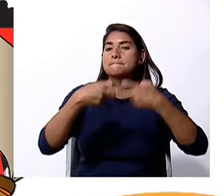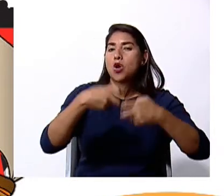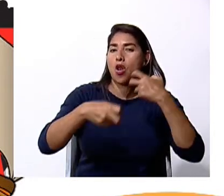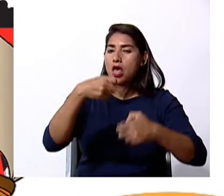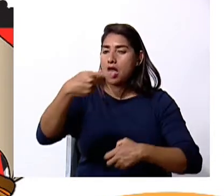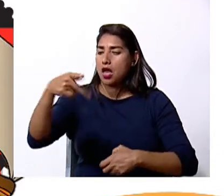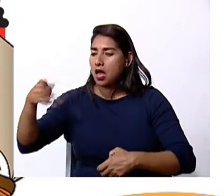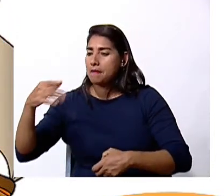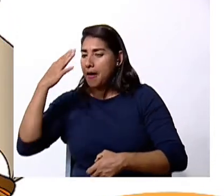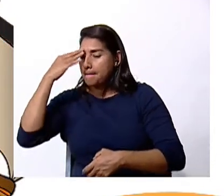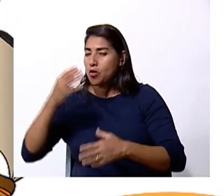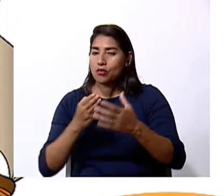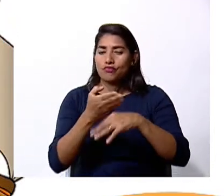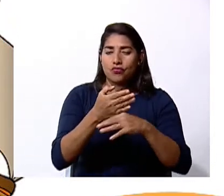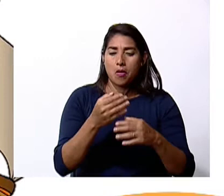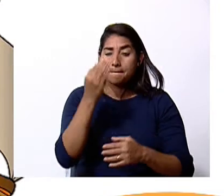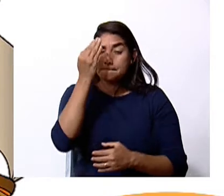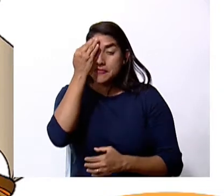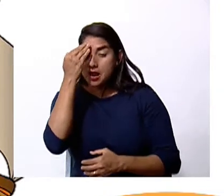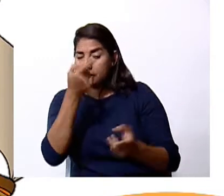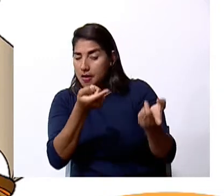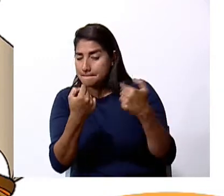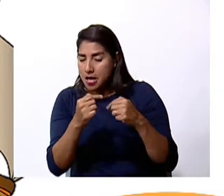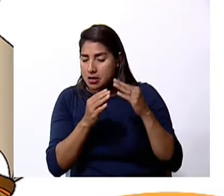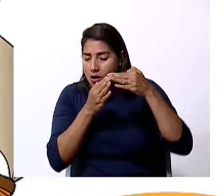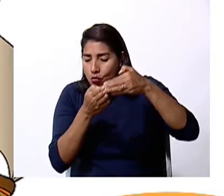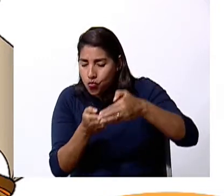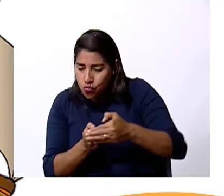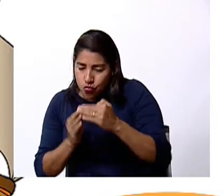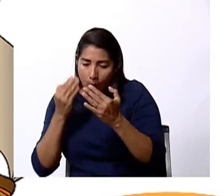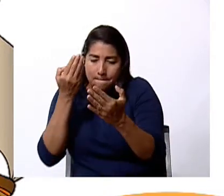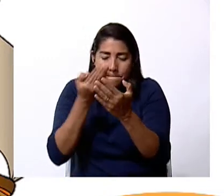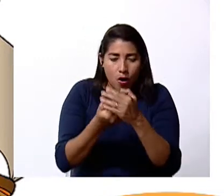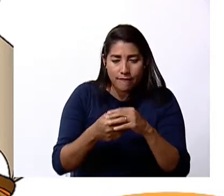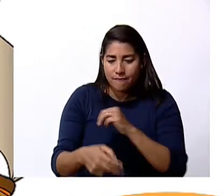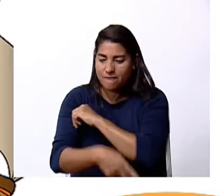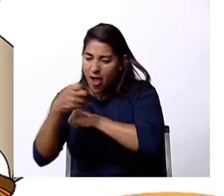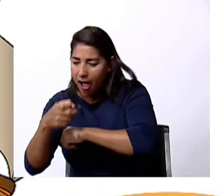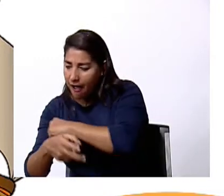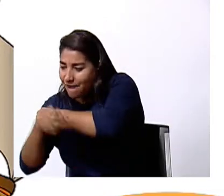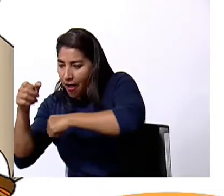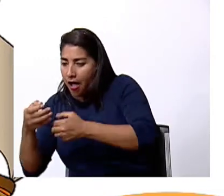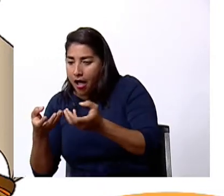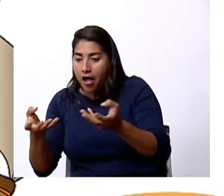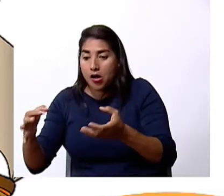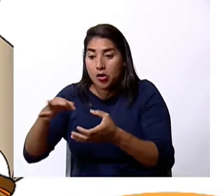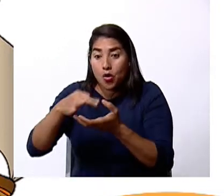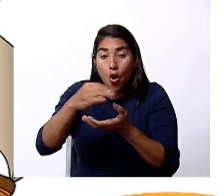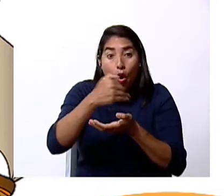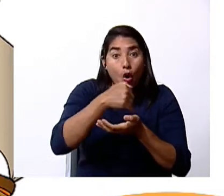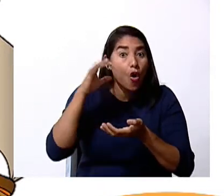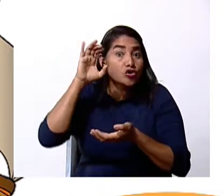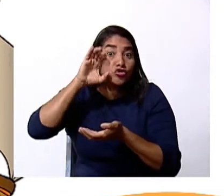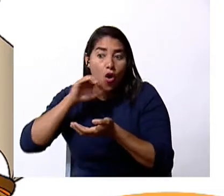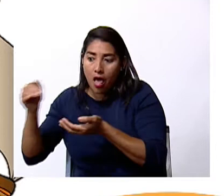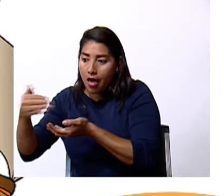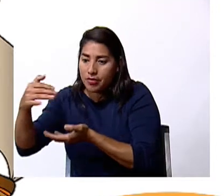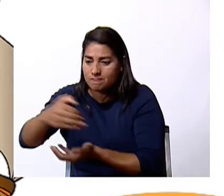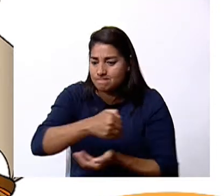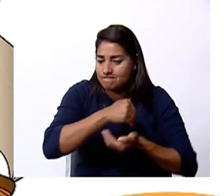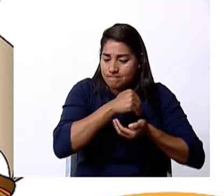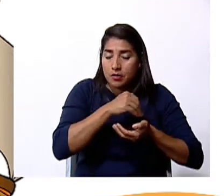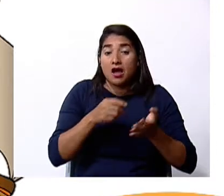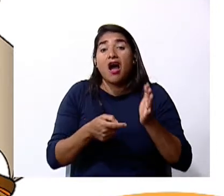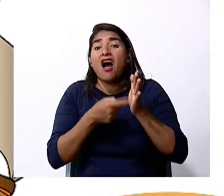incursión de los piratas, quienes llegaban a asaltar robarse el cacao y